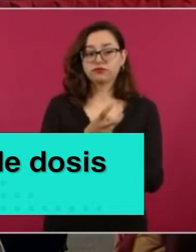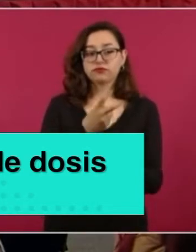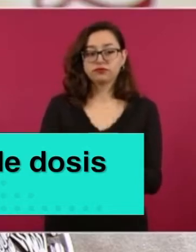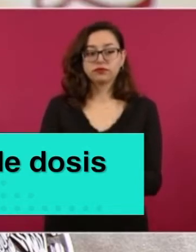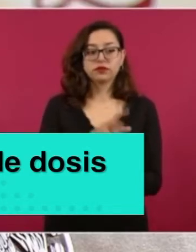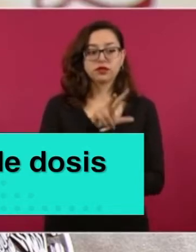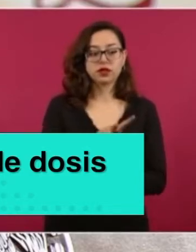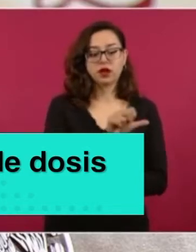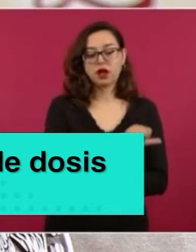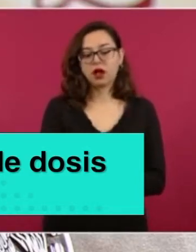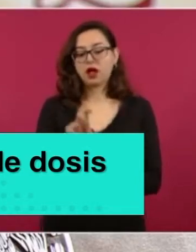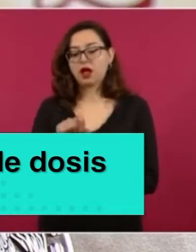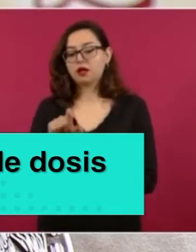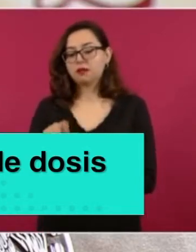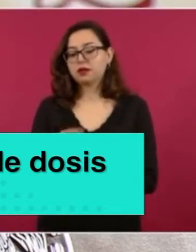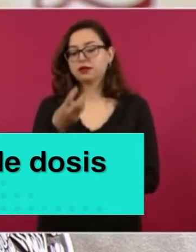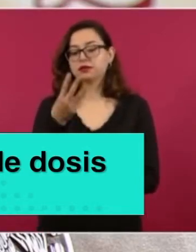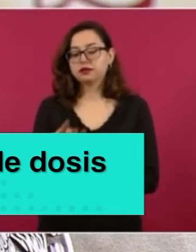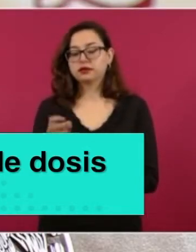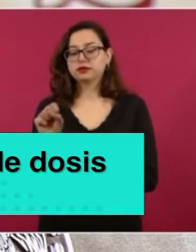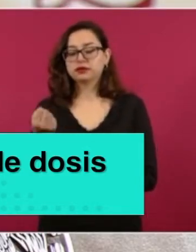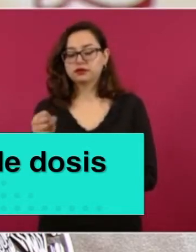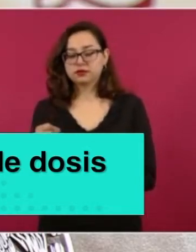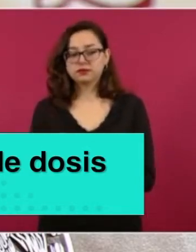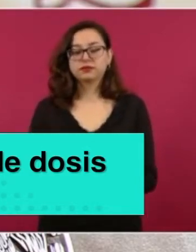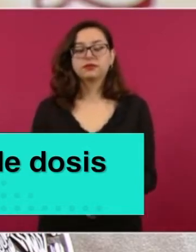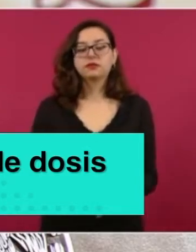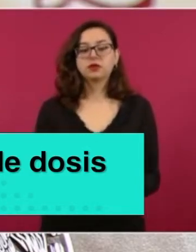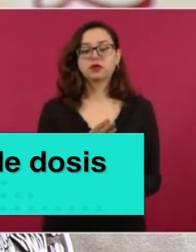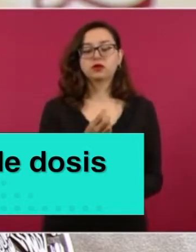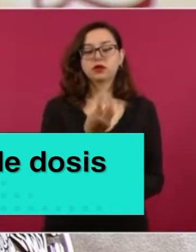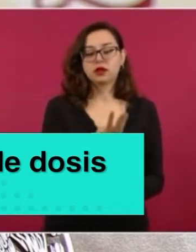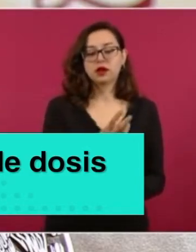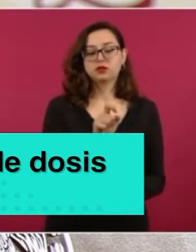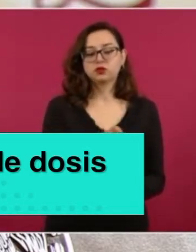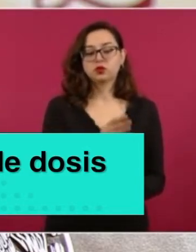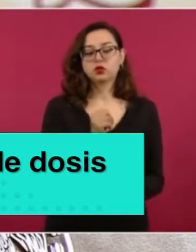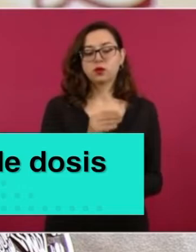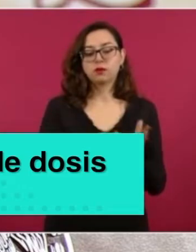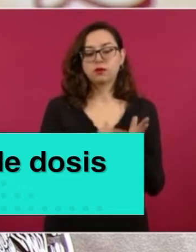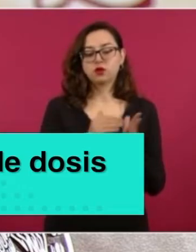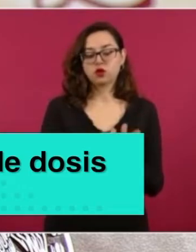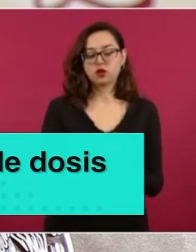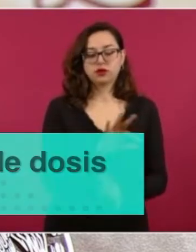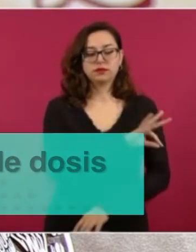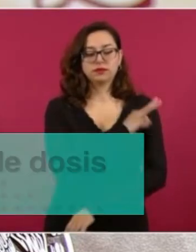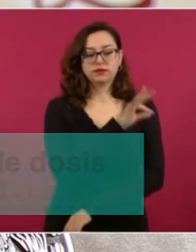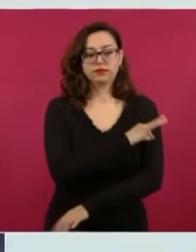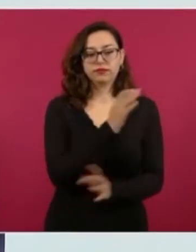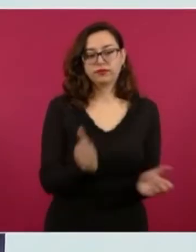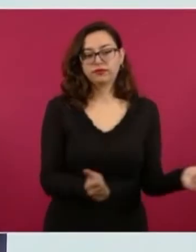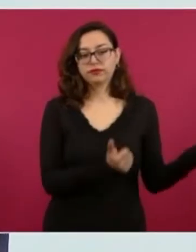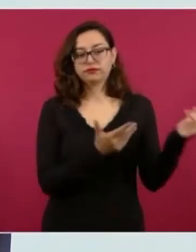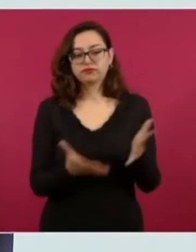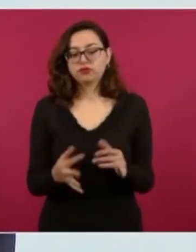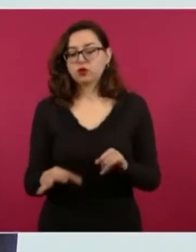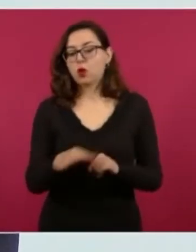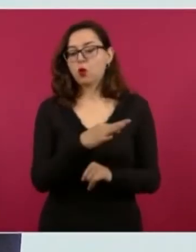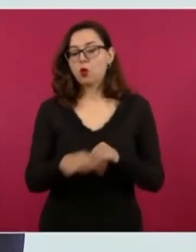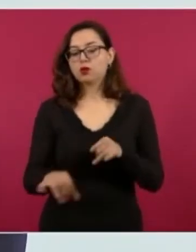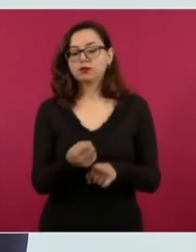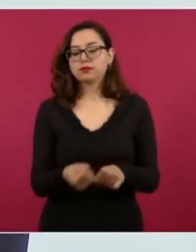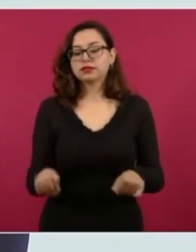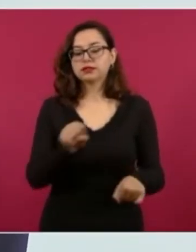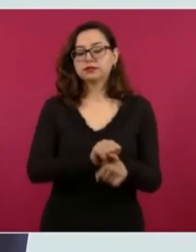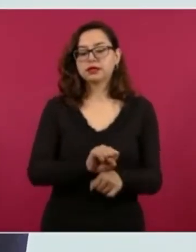de septiembre 3.9 millones de dosis el tercer envío y en la última semana de septiembre del 26 al